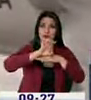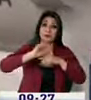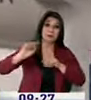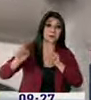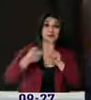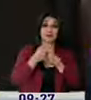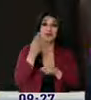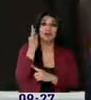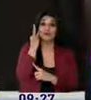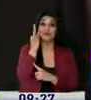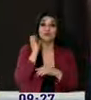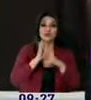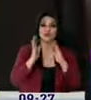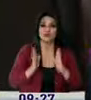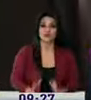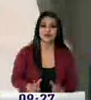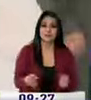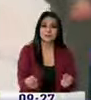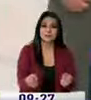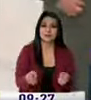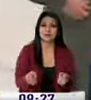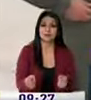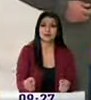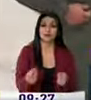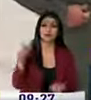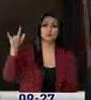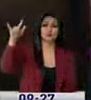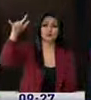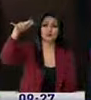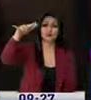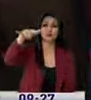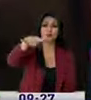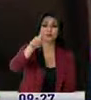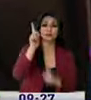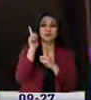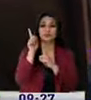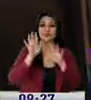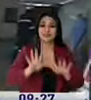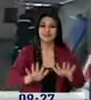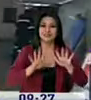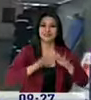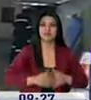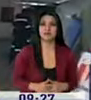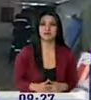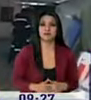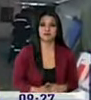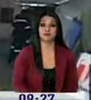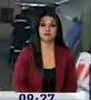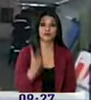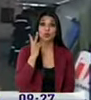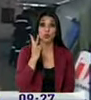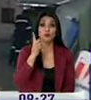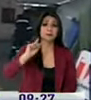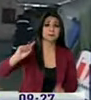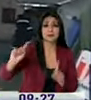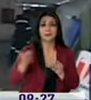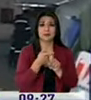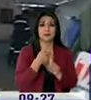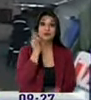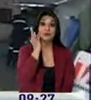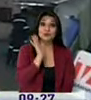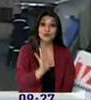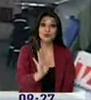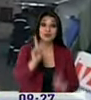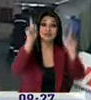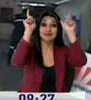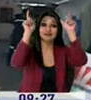en las primeras mujeres ecuatorianas que surcan los cielos patrios en este tipo de aeronaves. Son las dos primeras mujeres que van